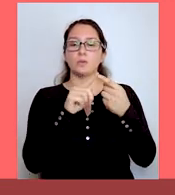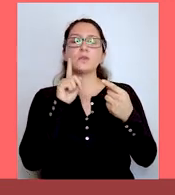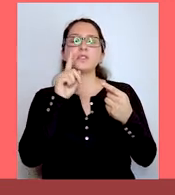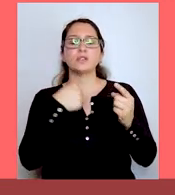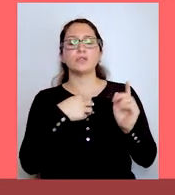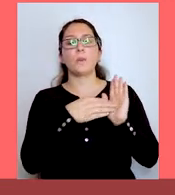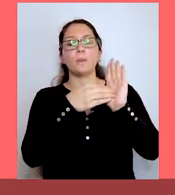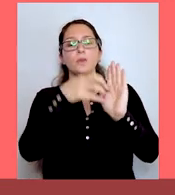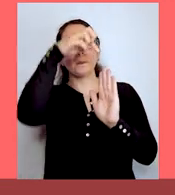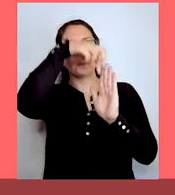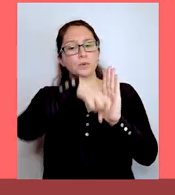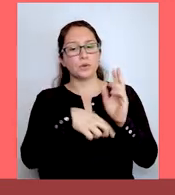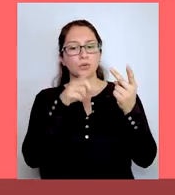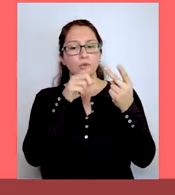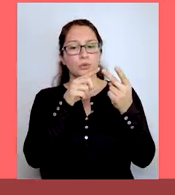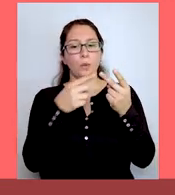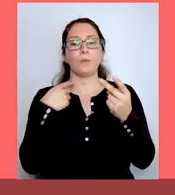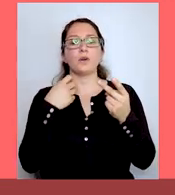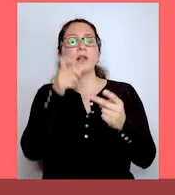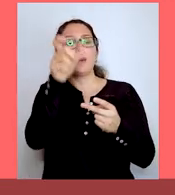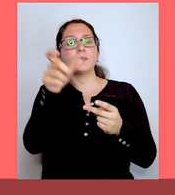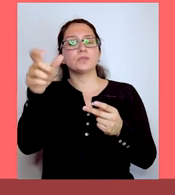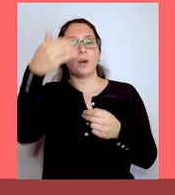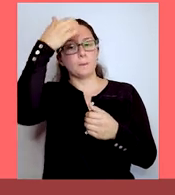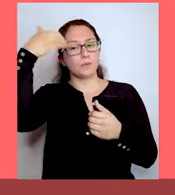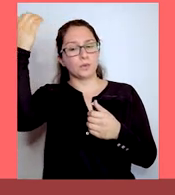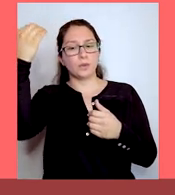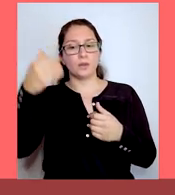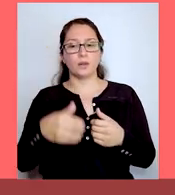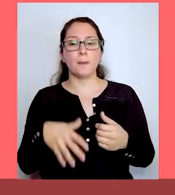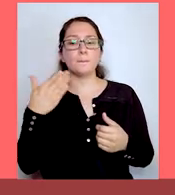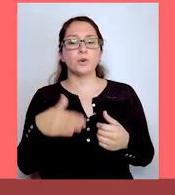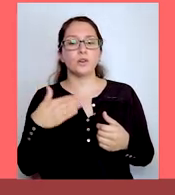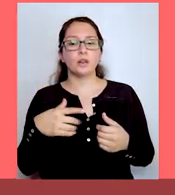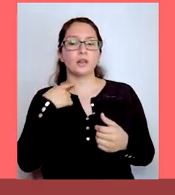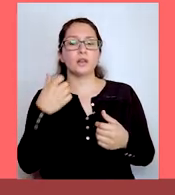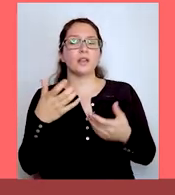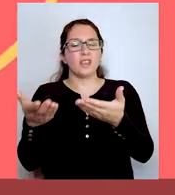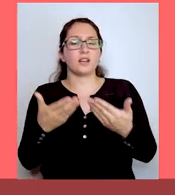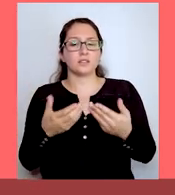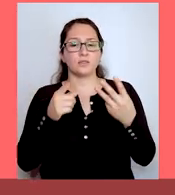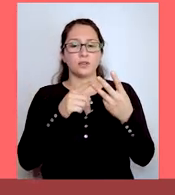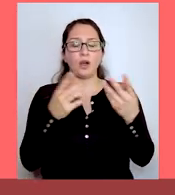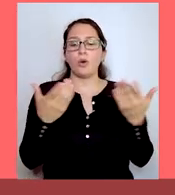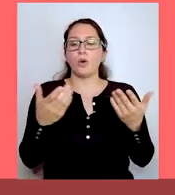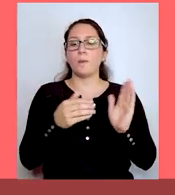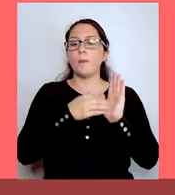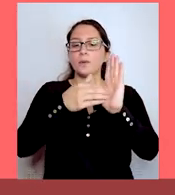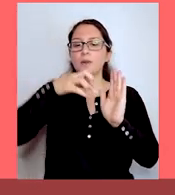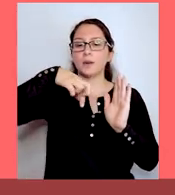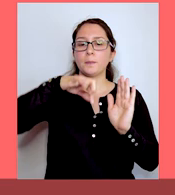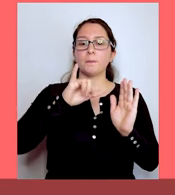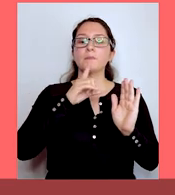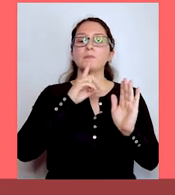presentación? ¿Qué quiero obtener de la persona a la que me dirijo? ¿Cómo presentaré mi pitch? ¿Oralmente?